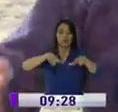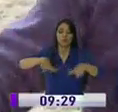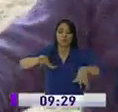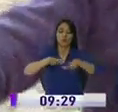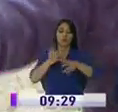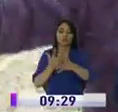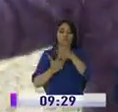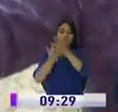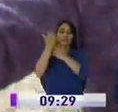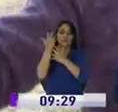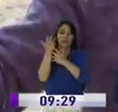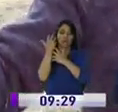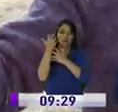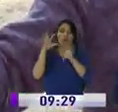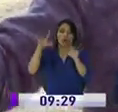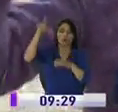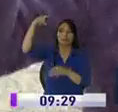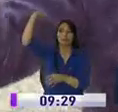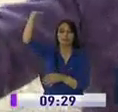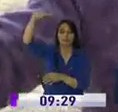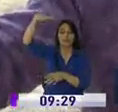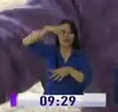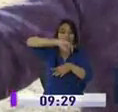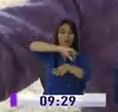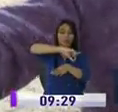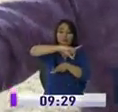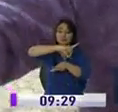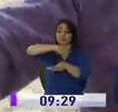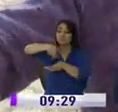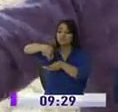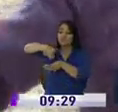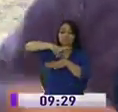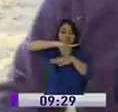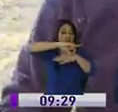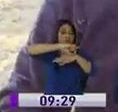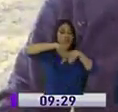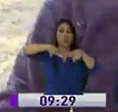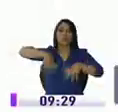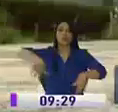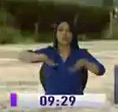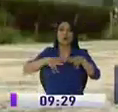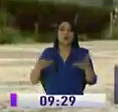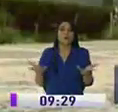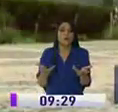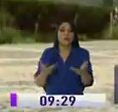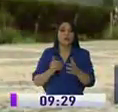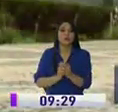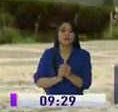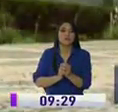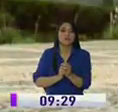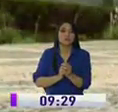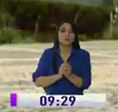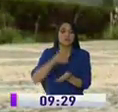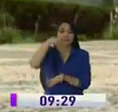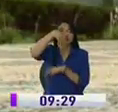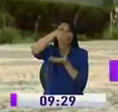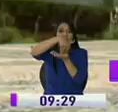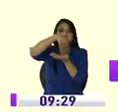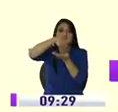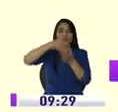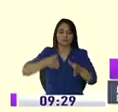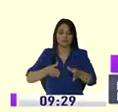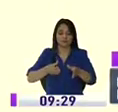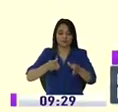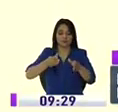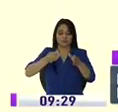el tránsito del sol, señalando en el horizonte y sobre los sitios arqueológicos. En el centro, una gran estructura, que